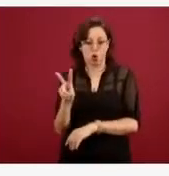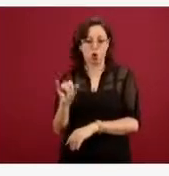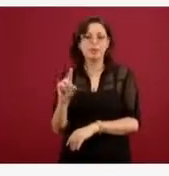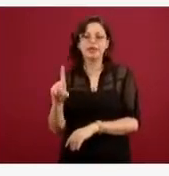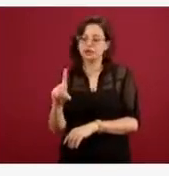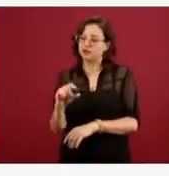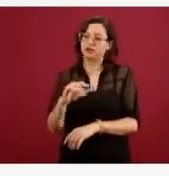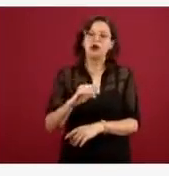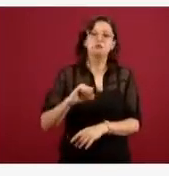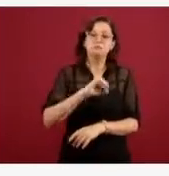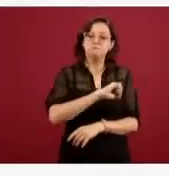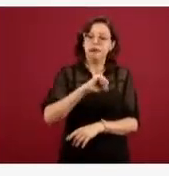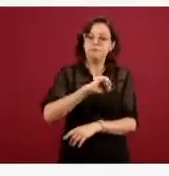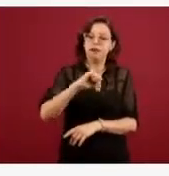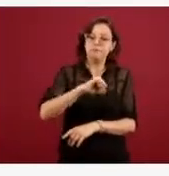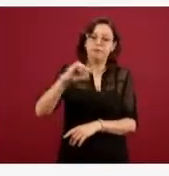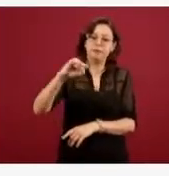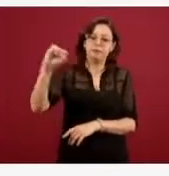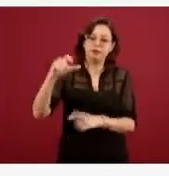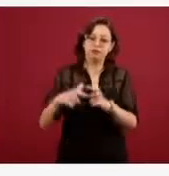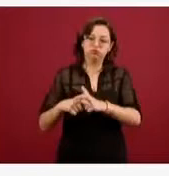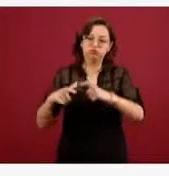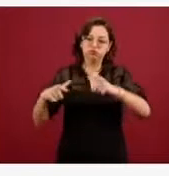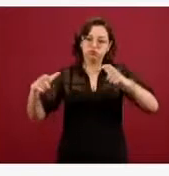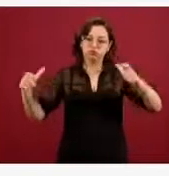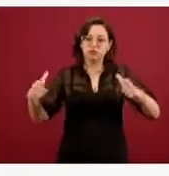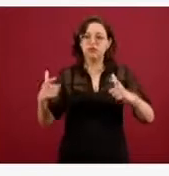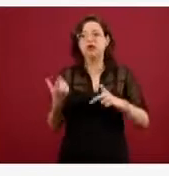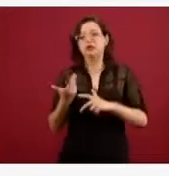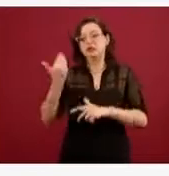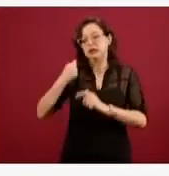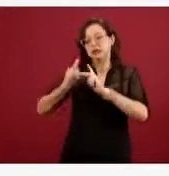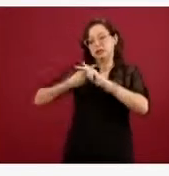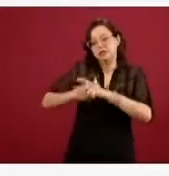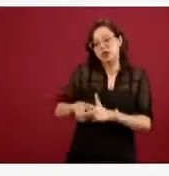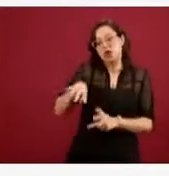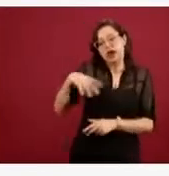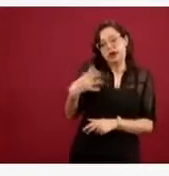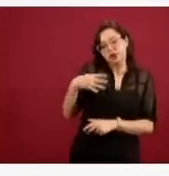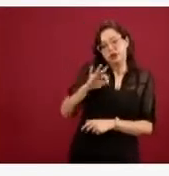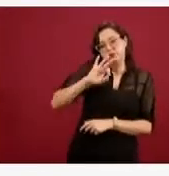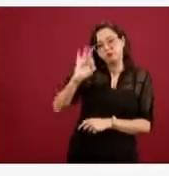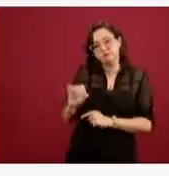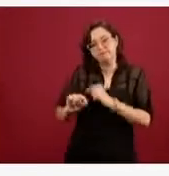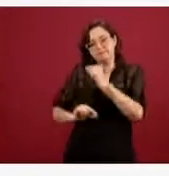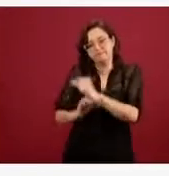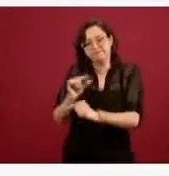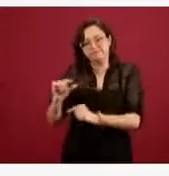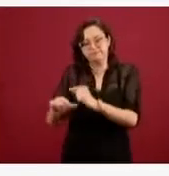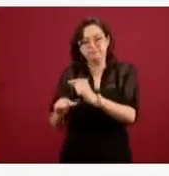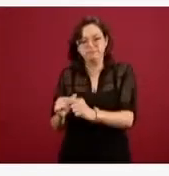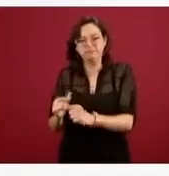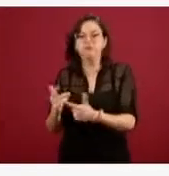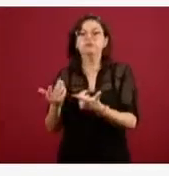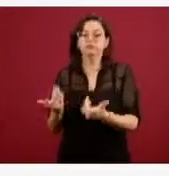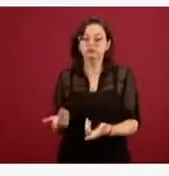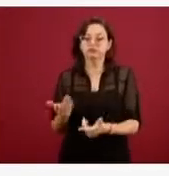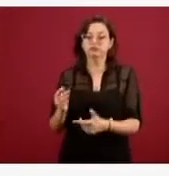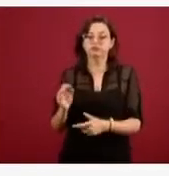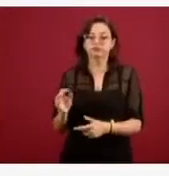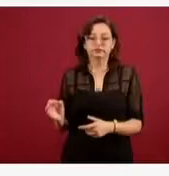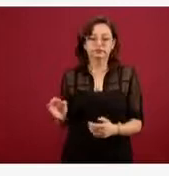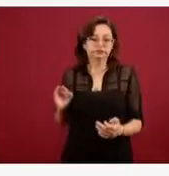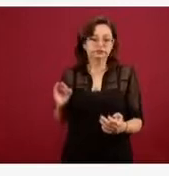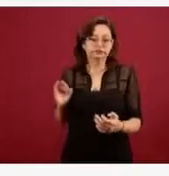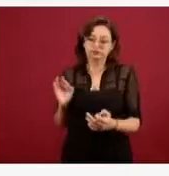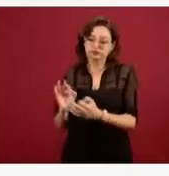dando seguimiento a la semana 15, si ustedes recuerdan, inició como en un 14, un 15%, y prácticamente está cerrando cerca a un